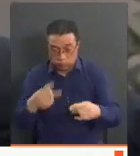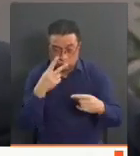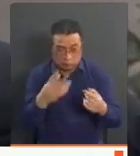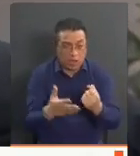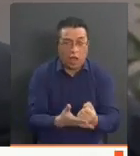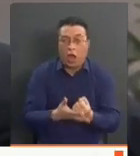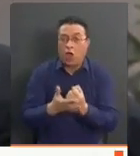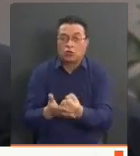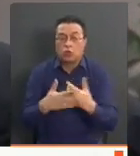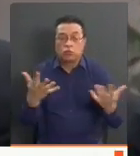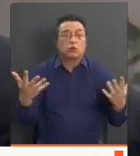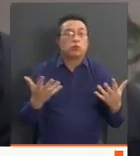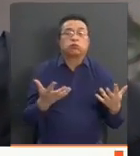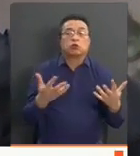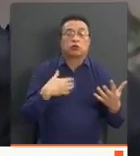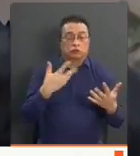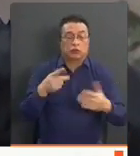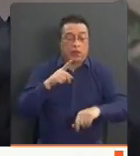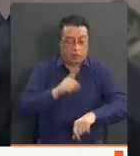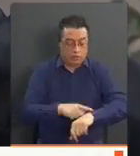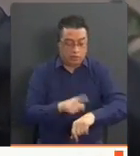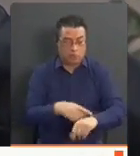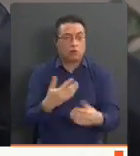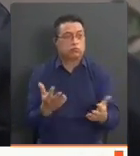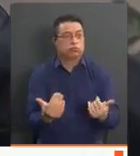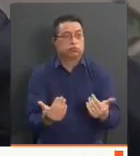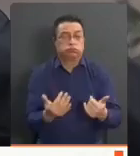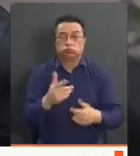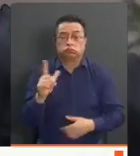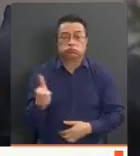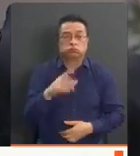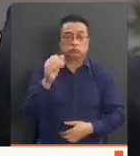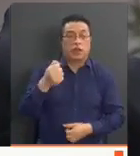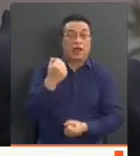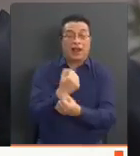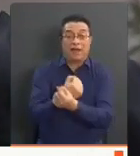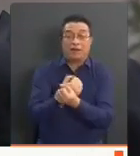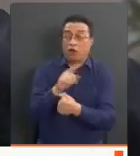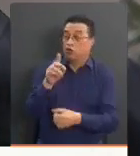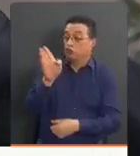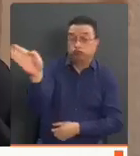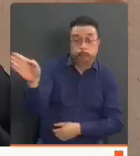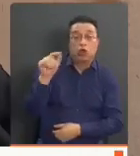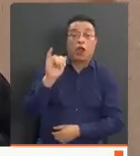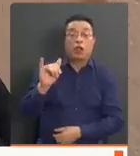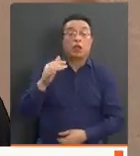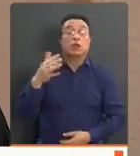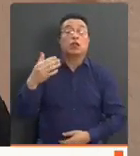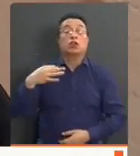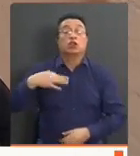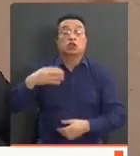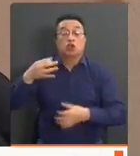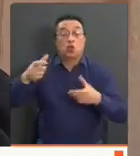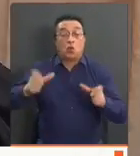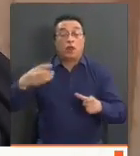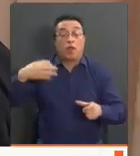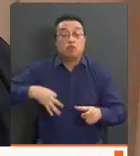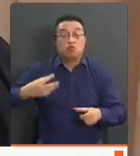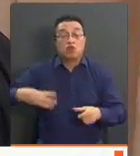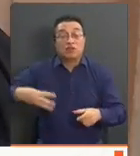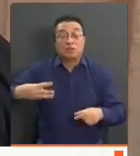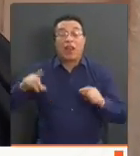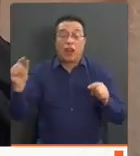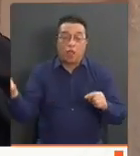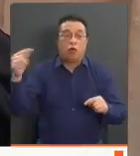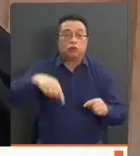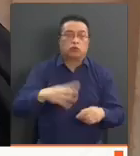hecho contamos el tiempo y Paz Ciudadana y carabineros que están acá a la vuelta se demoraron como 40 minutos en llegar. Es súper preocupante esta situación porque esto nunca